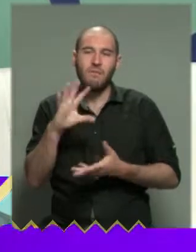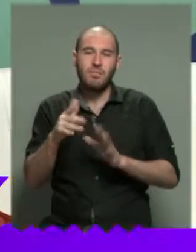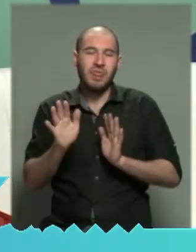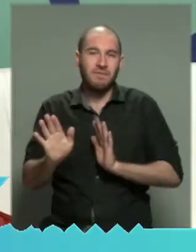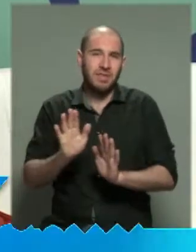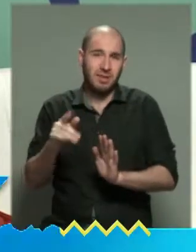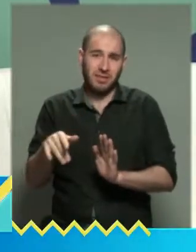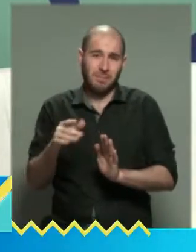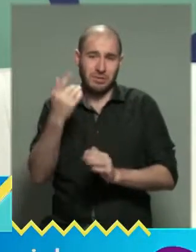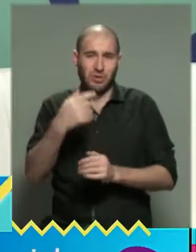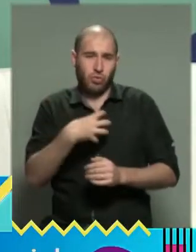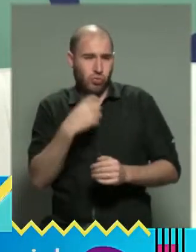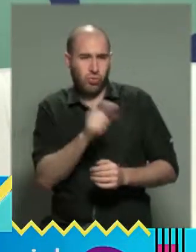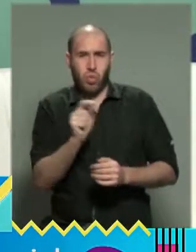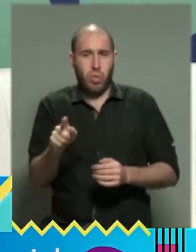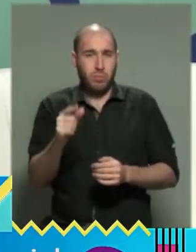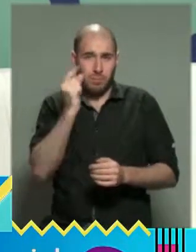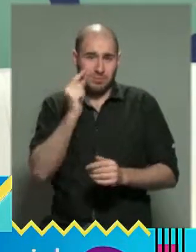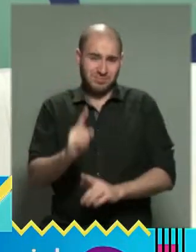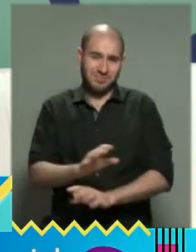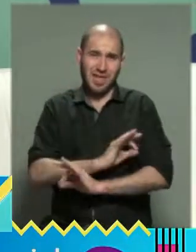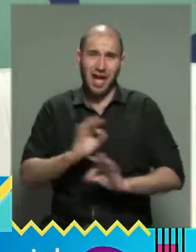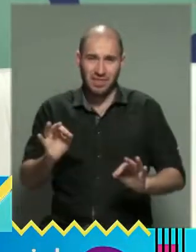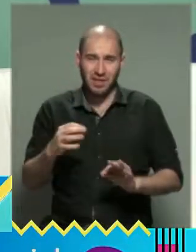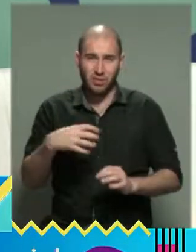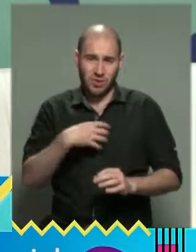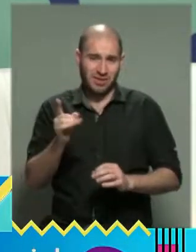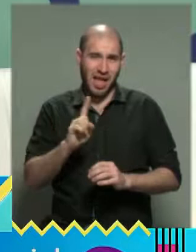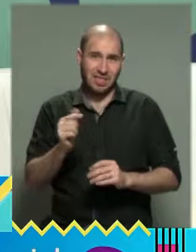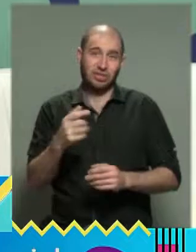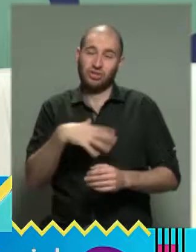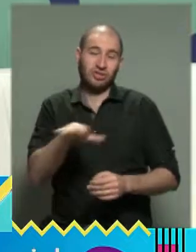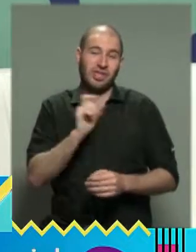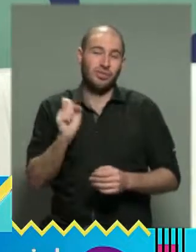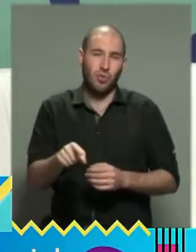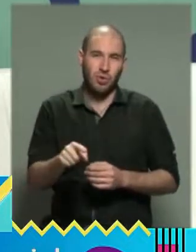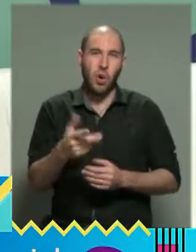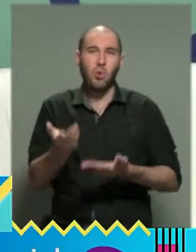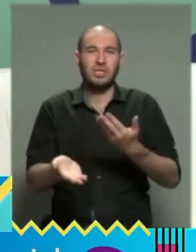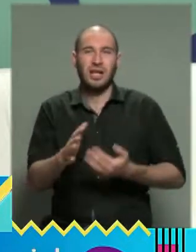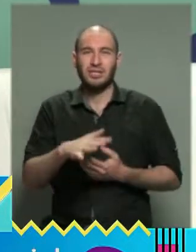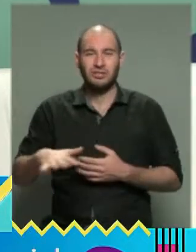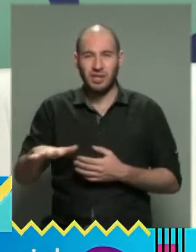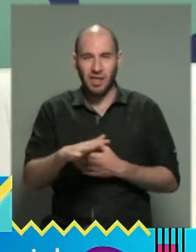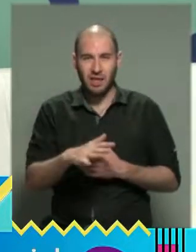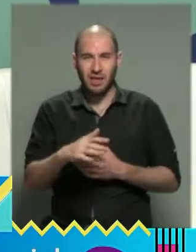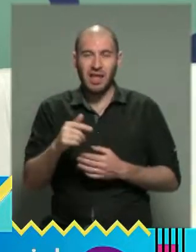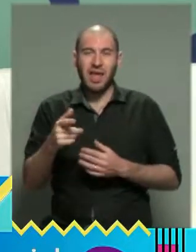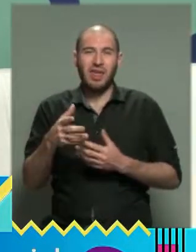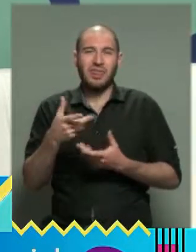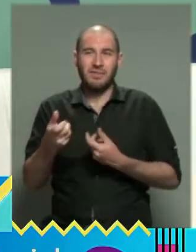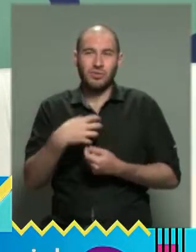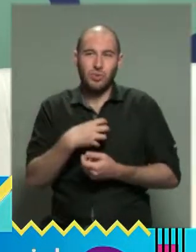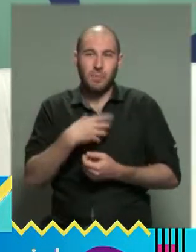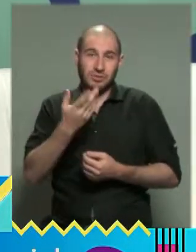una bandera de nadie, ni de ningún partido político. Es la bandera de la sociedad, la justicia social. Es la bandera del señor